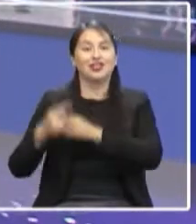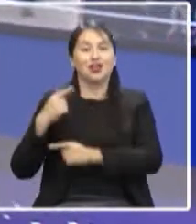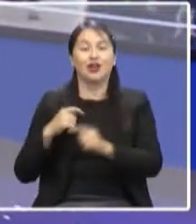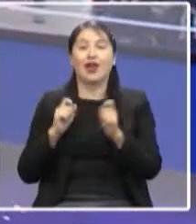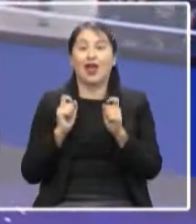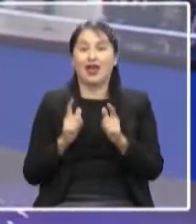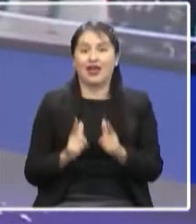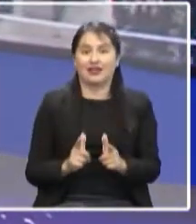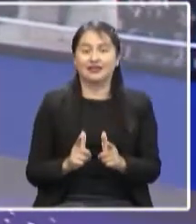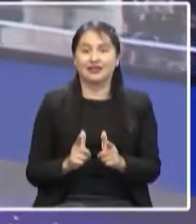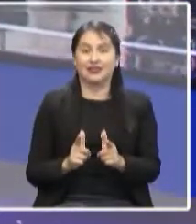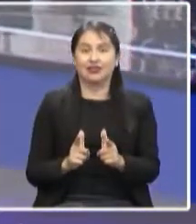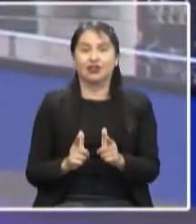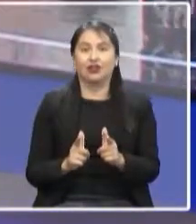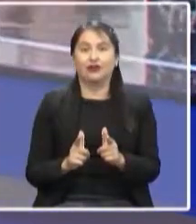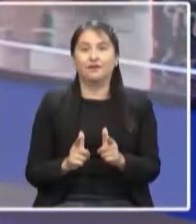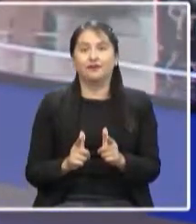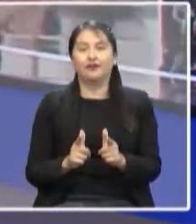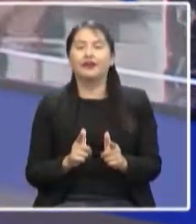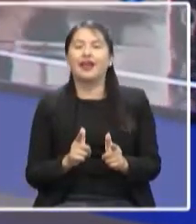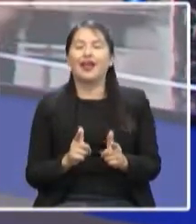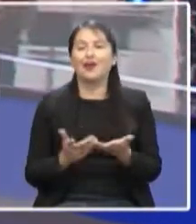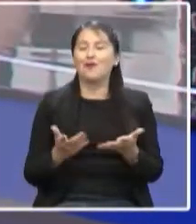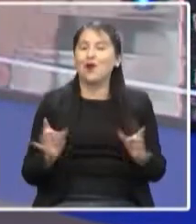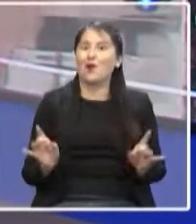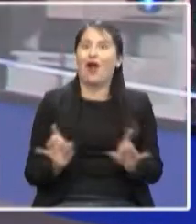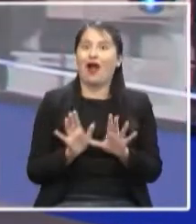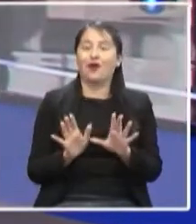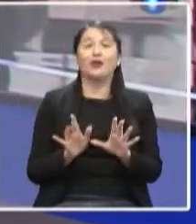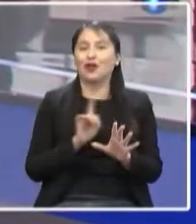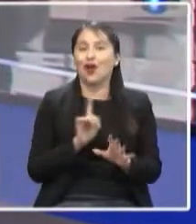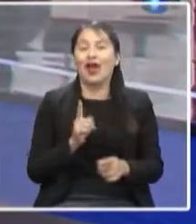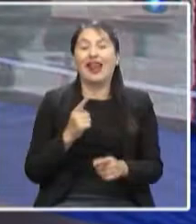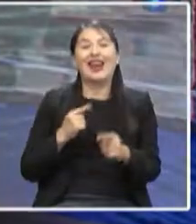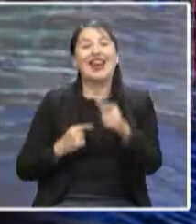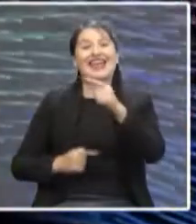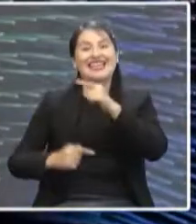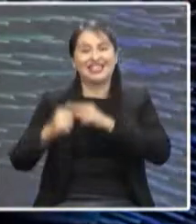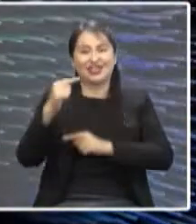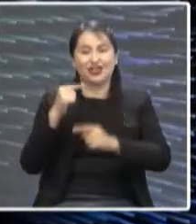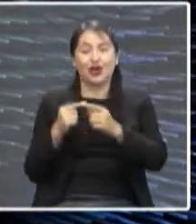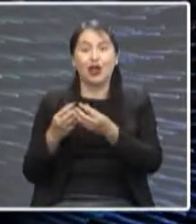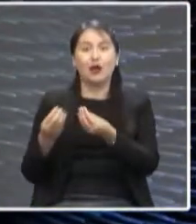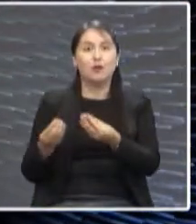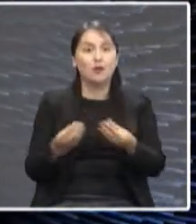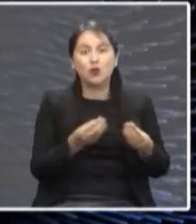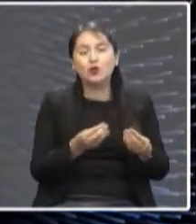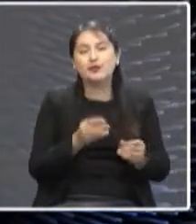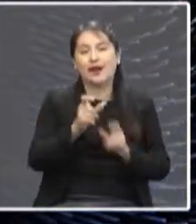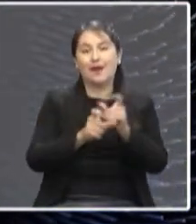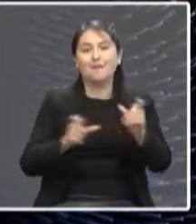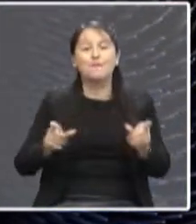que suenan un poco exóticas, sino la historia de mujeres